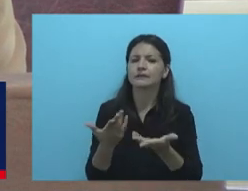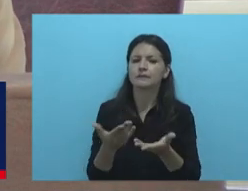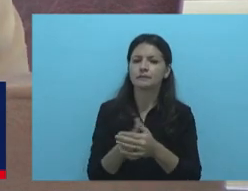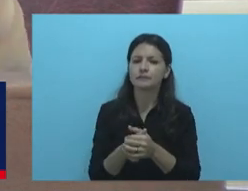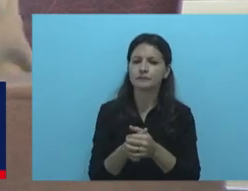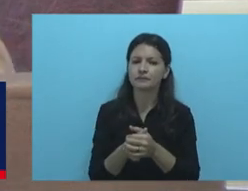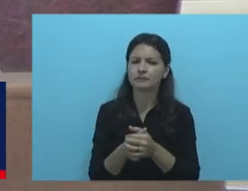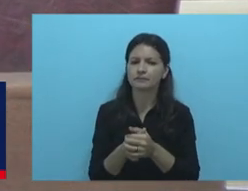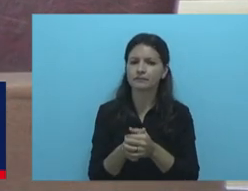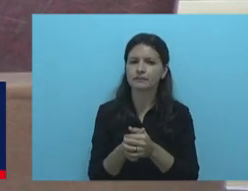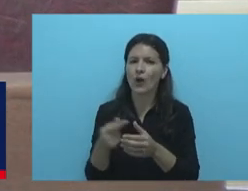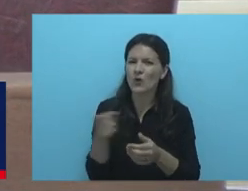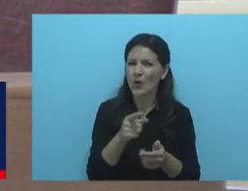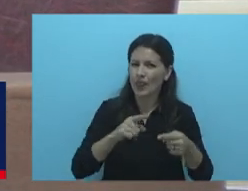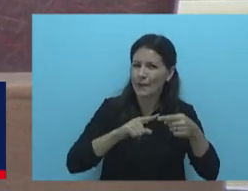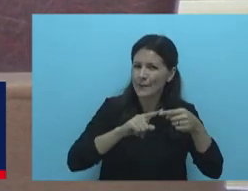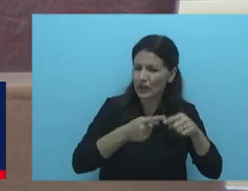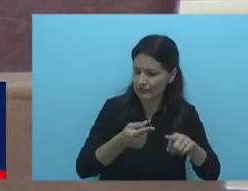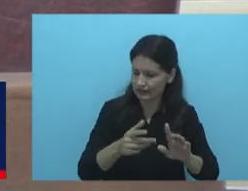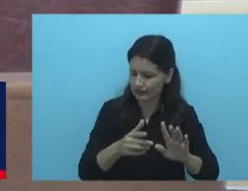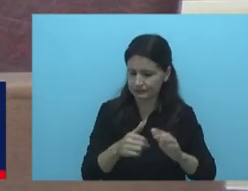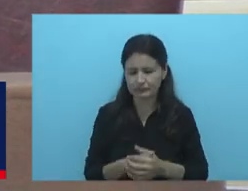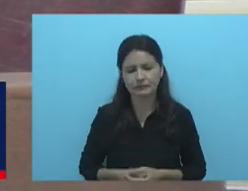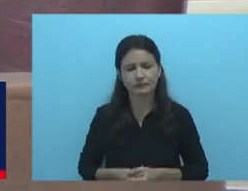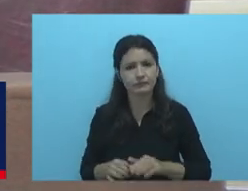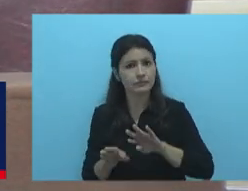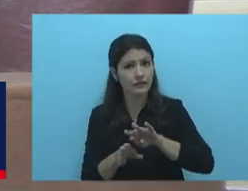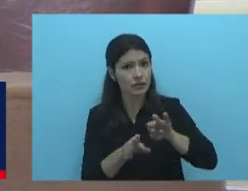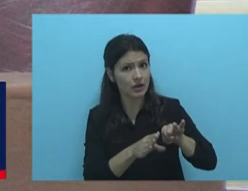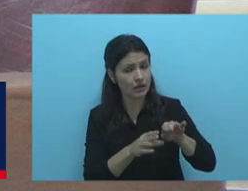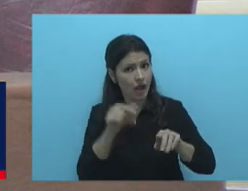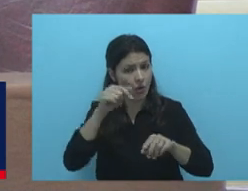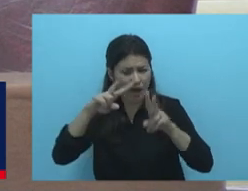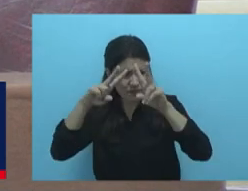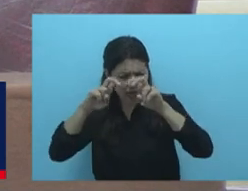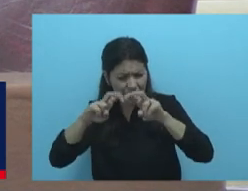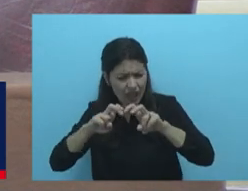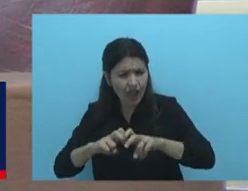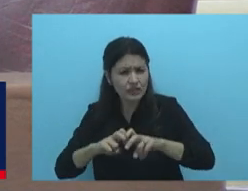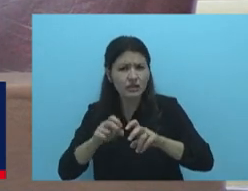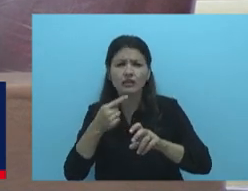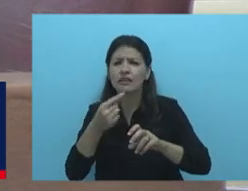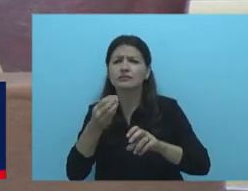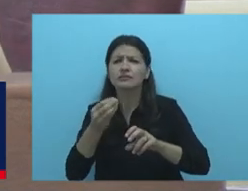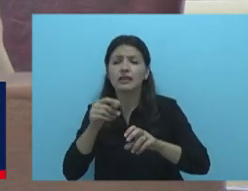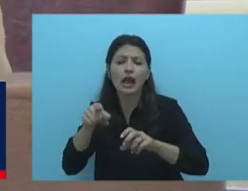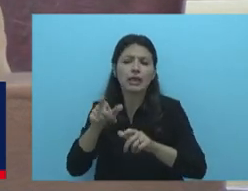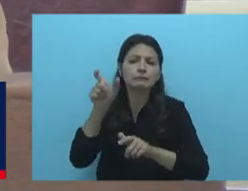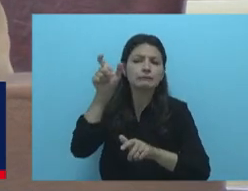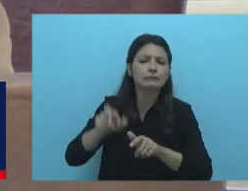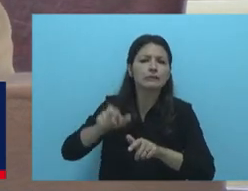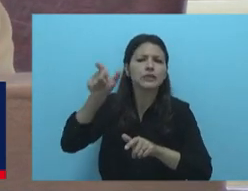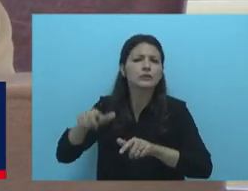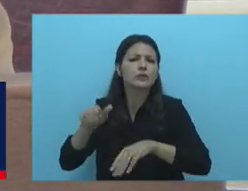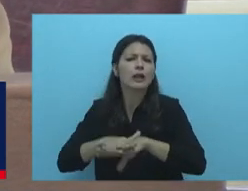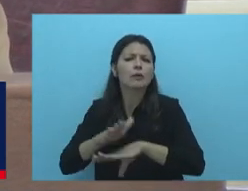receta. Las investigaciones recientes, señor presidente, ubican que los que escribieron el texto tienen